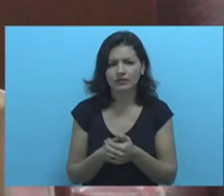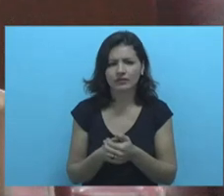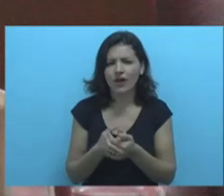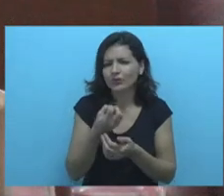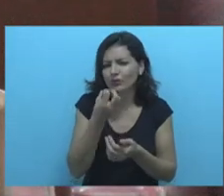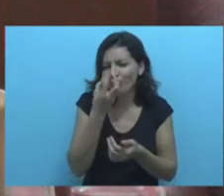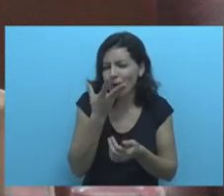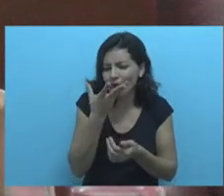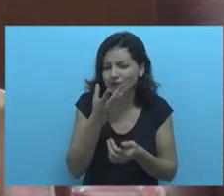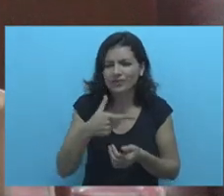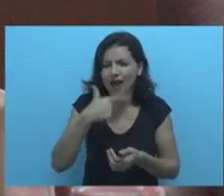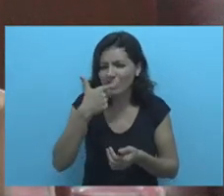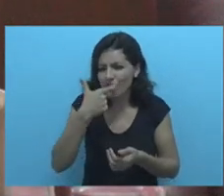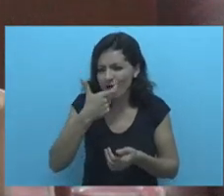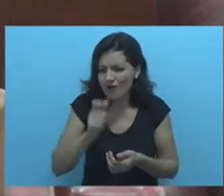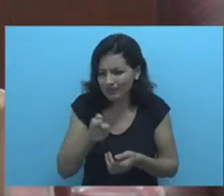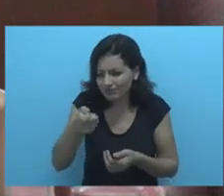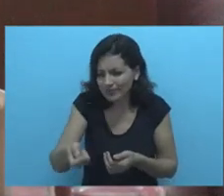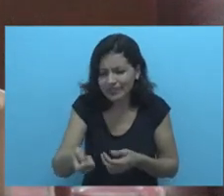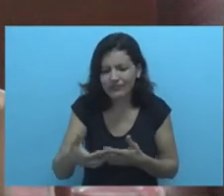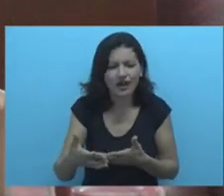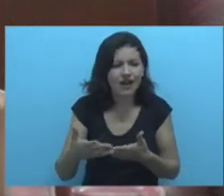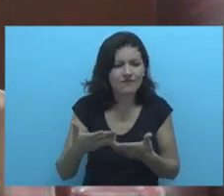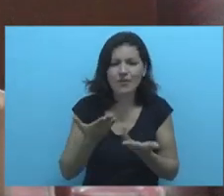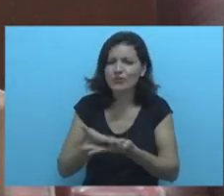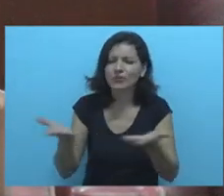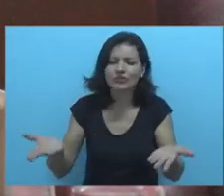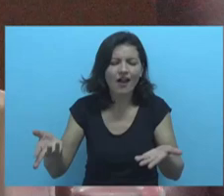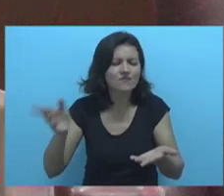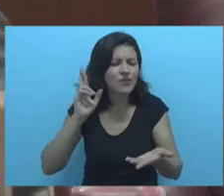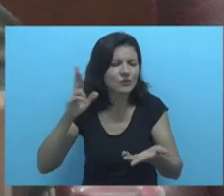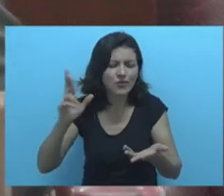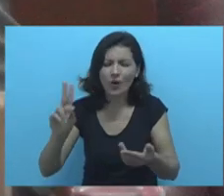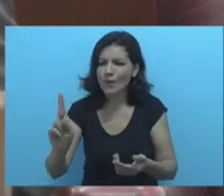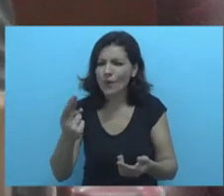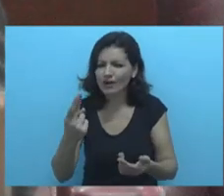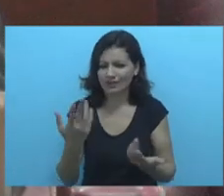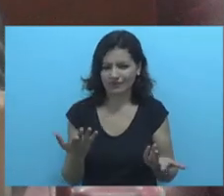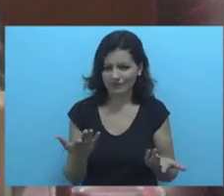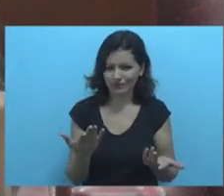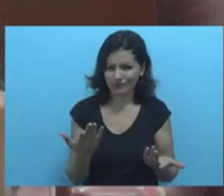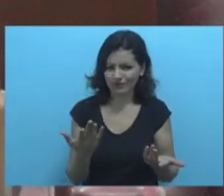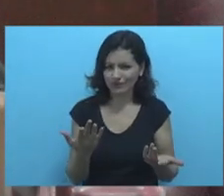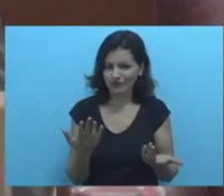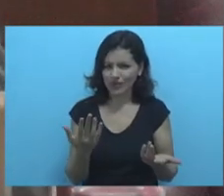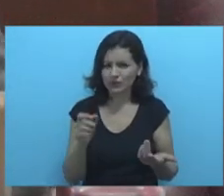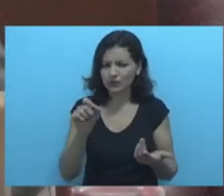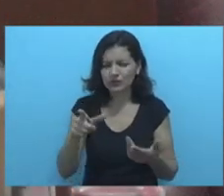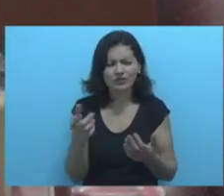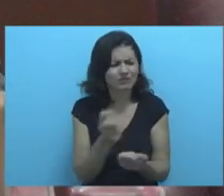rosa roja. Y esta era la expresión de la muerte de Miguel. Por eso cuando digo de esos